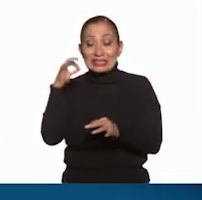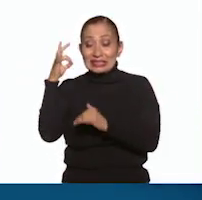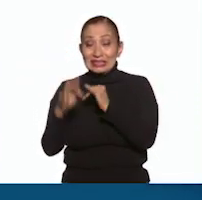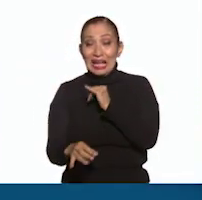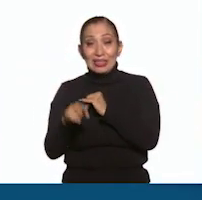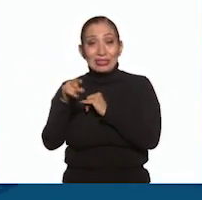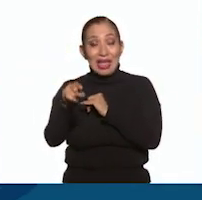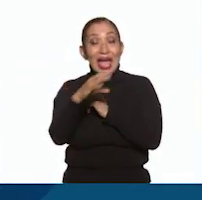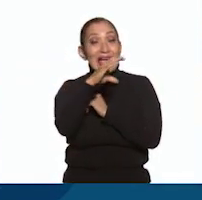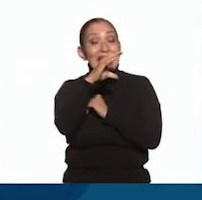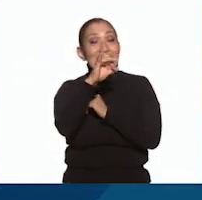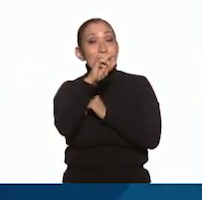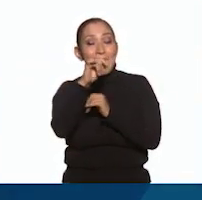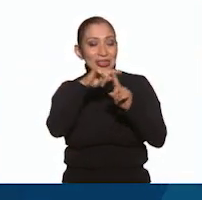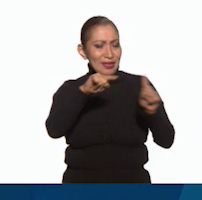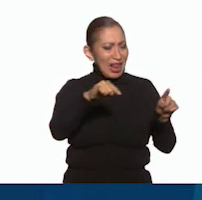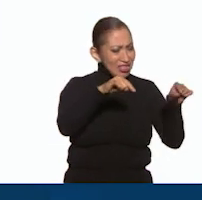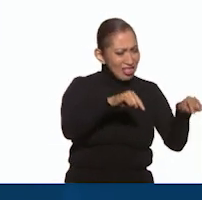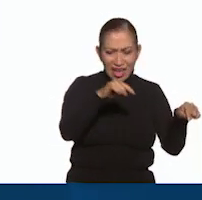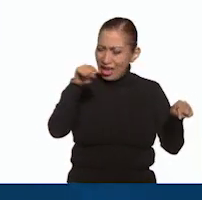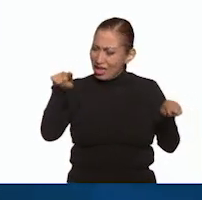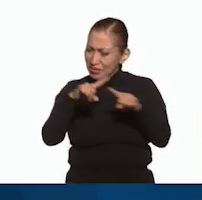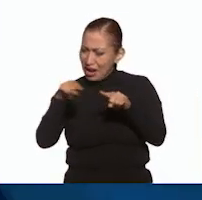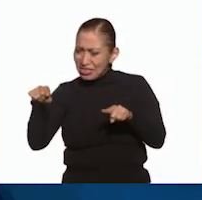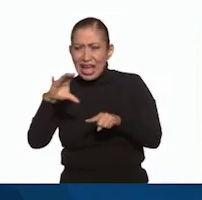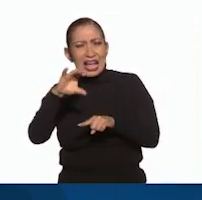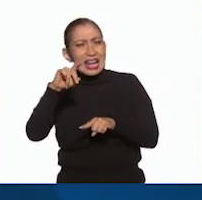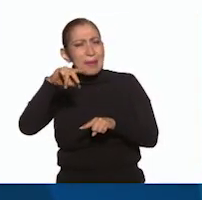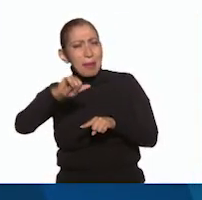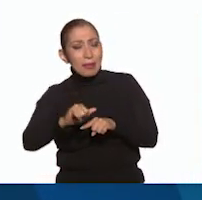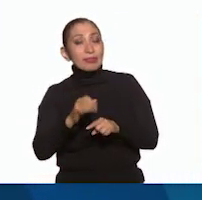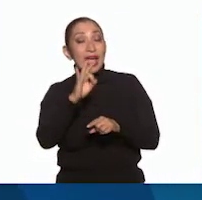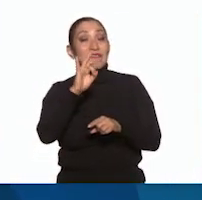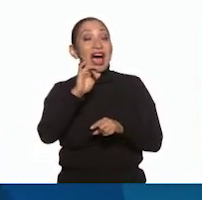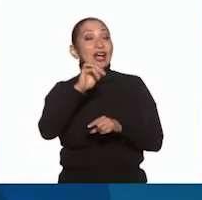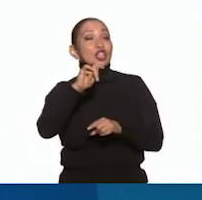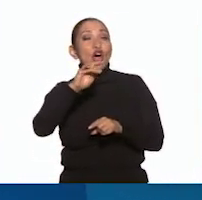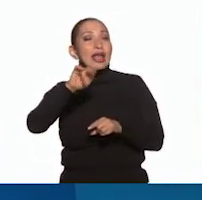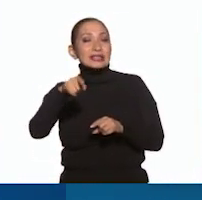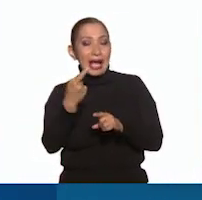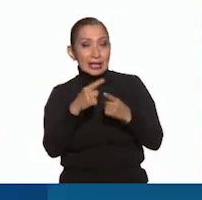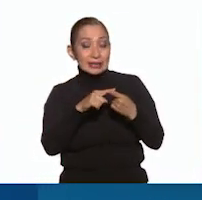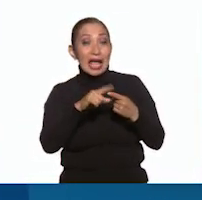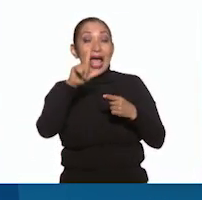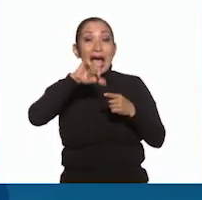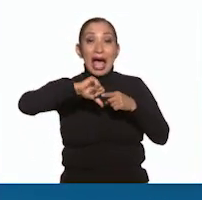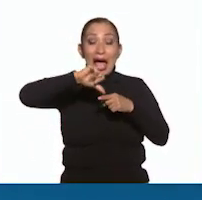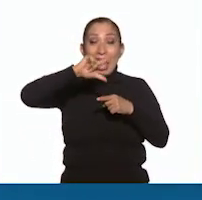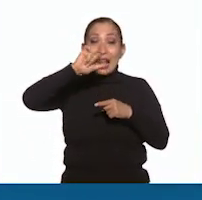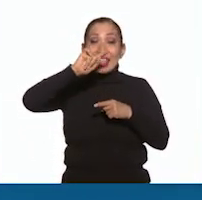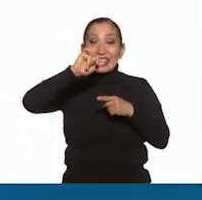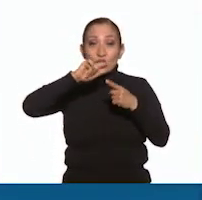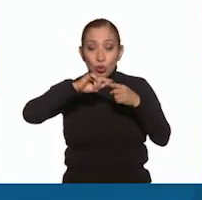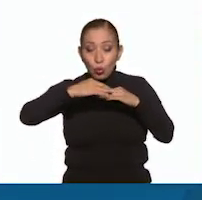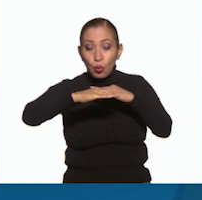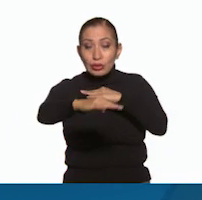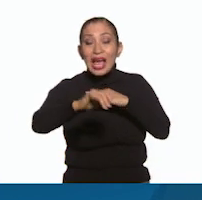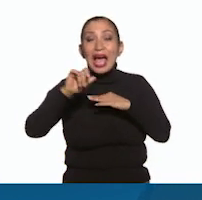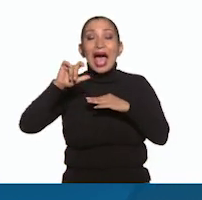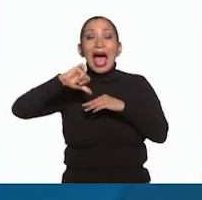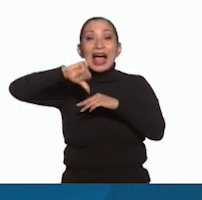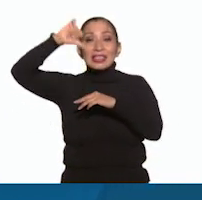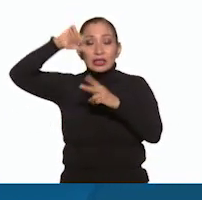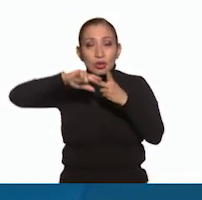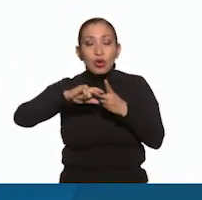último sea distinto de un lugar a otro. Los factores del clima son latitud, altitud,